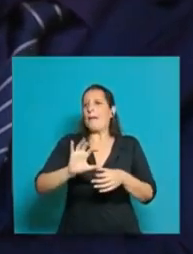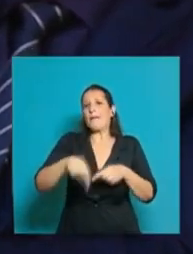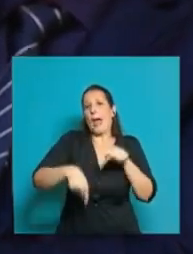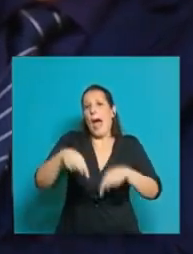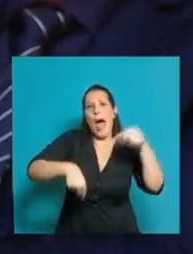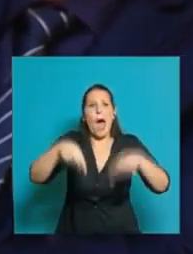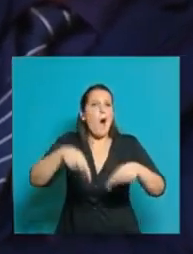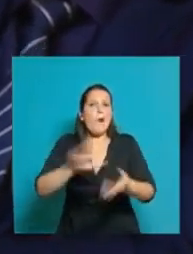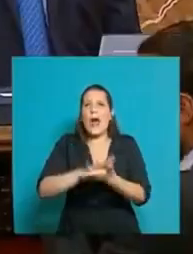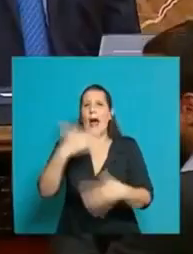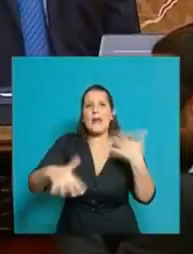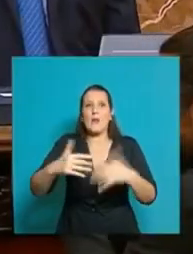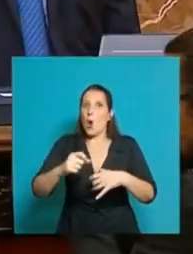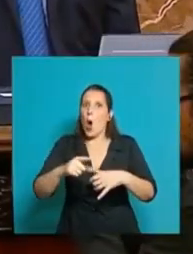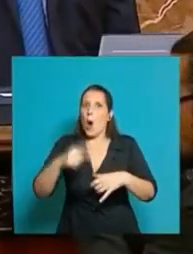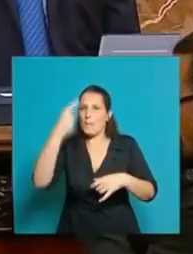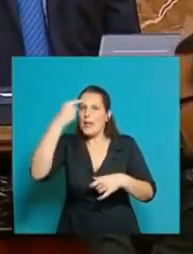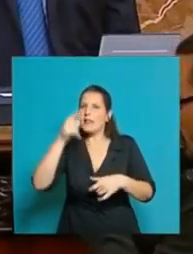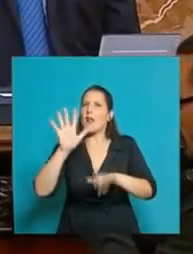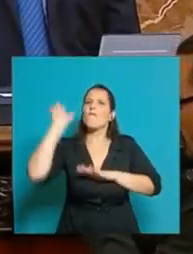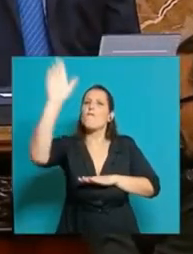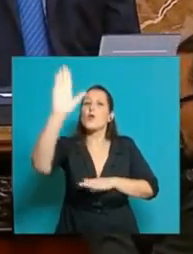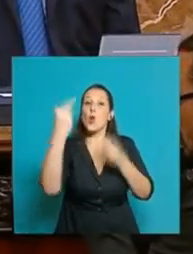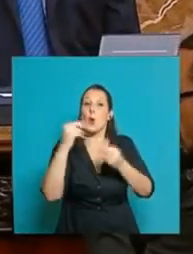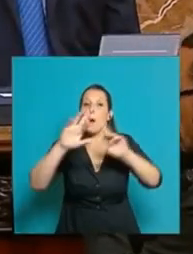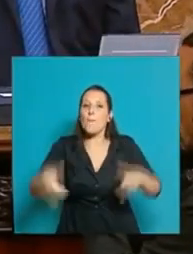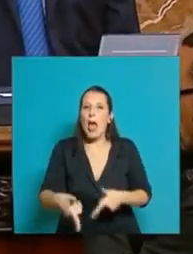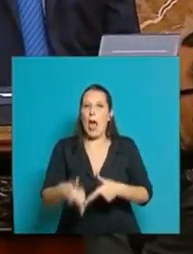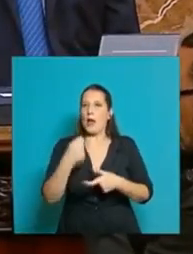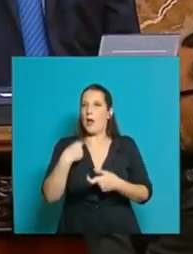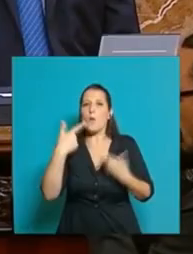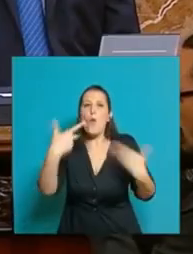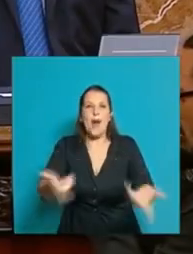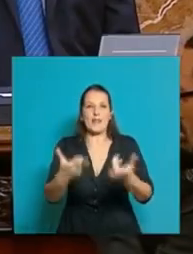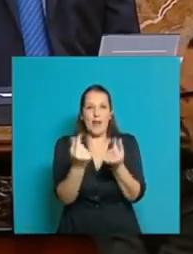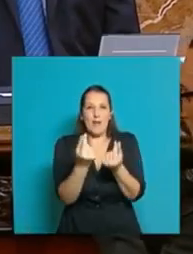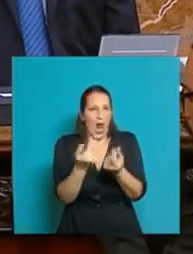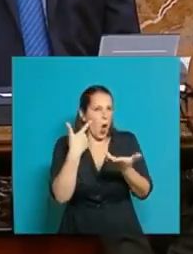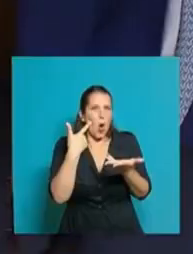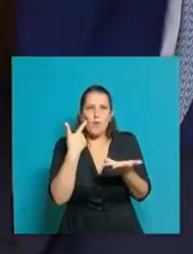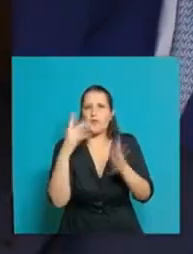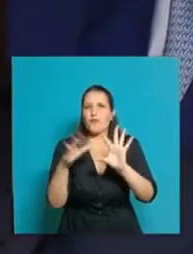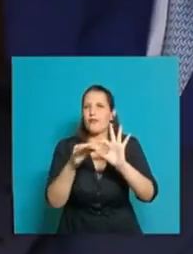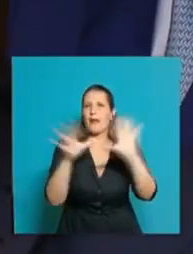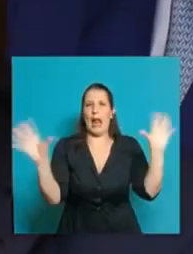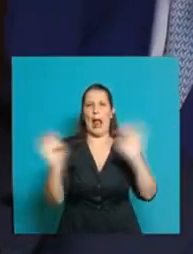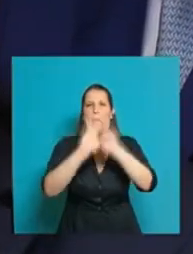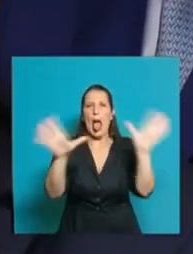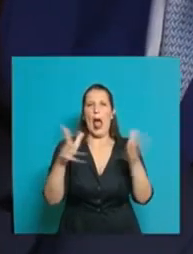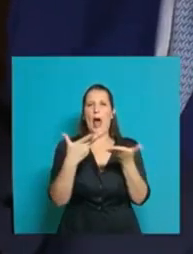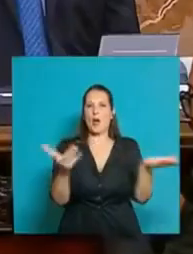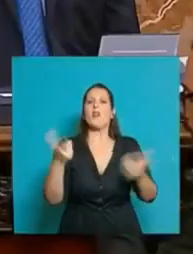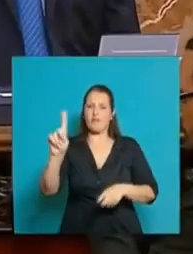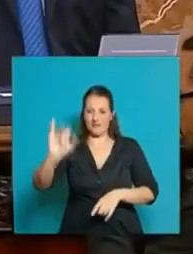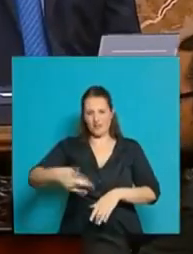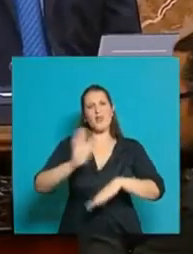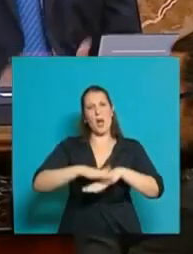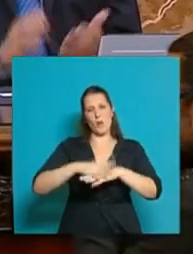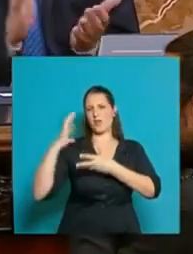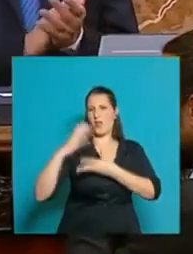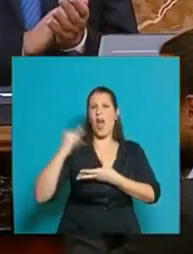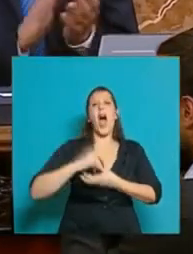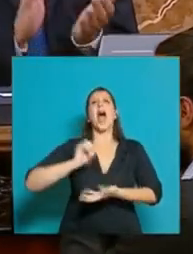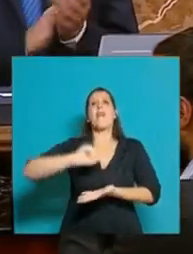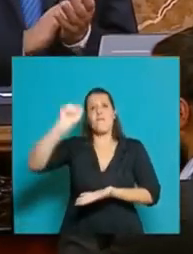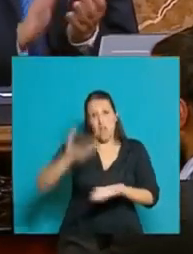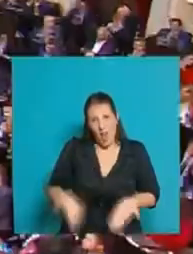estos 3 años de gobierno. Macri se refirió al decreto sobre extinción de dominio que dictó en enero pasado y que la oposición quiere derogar a